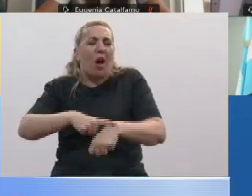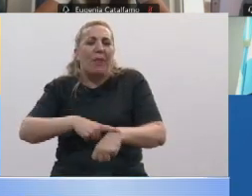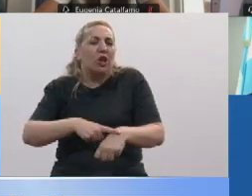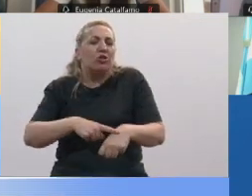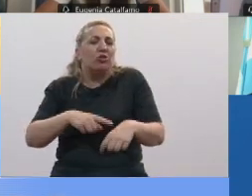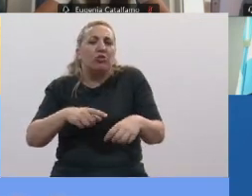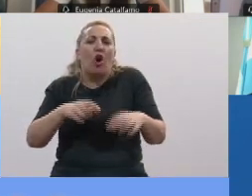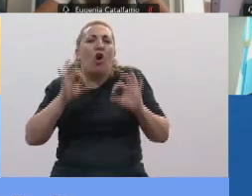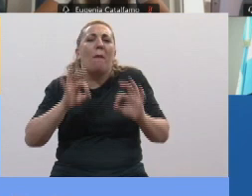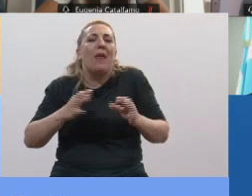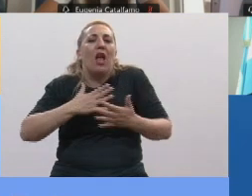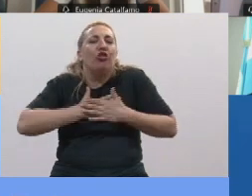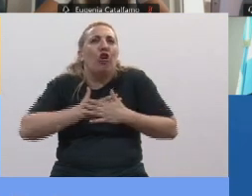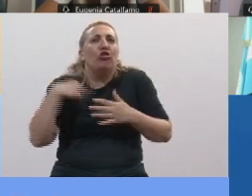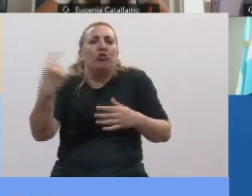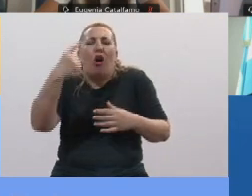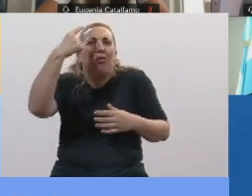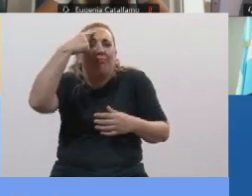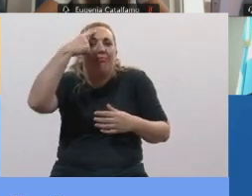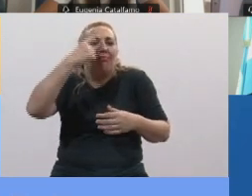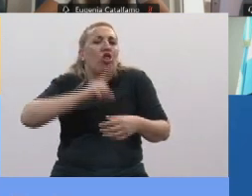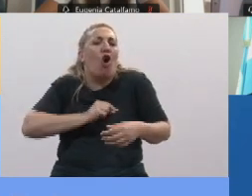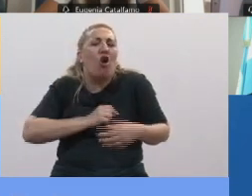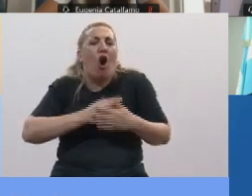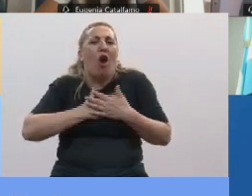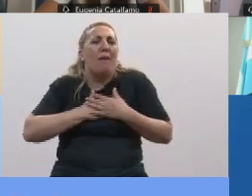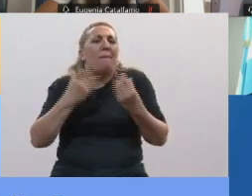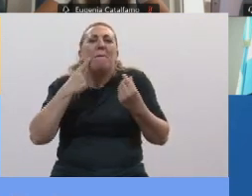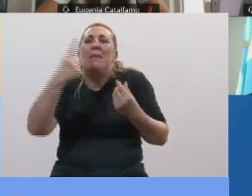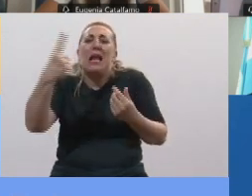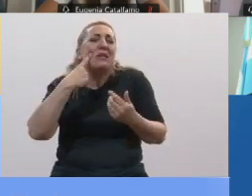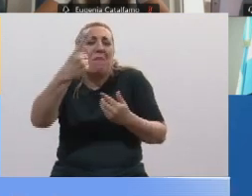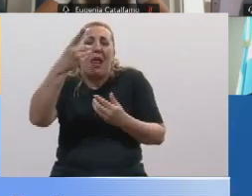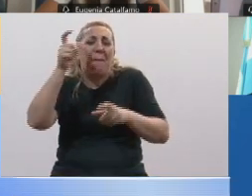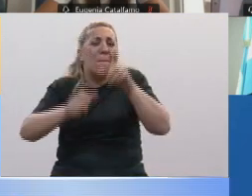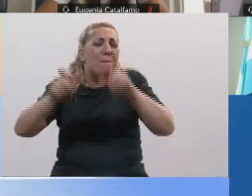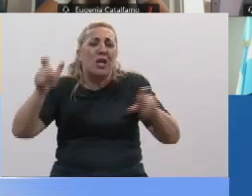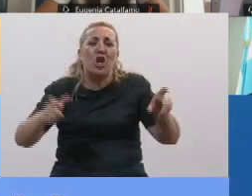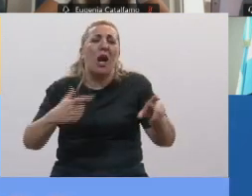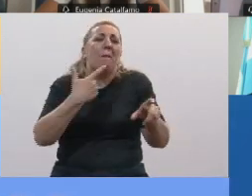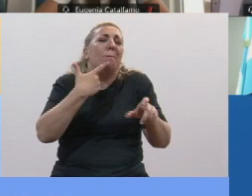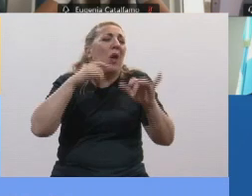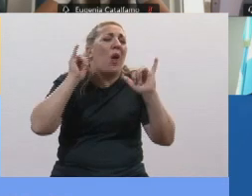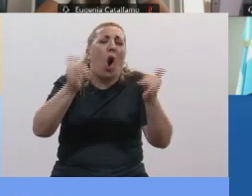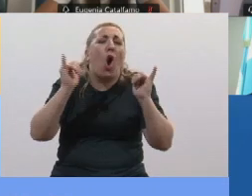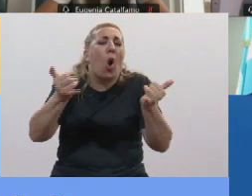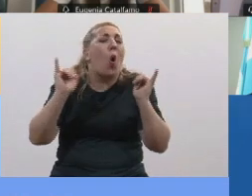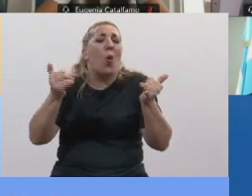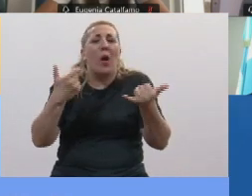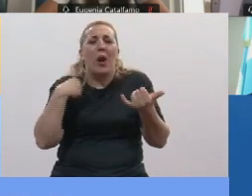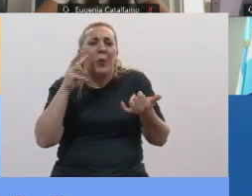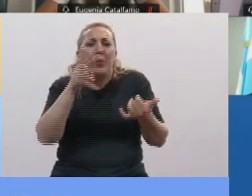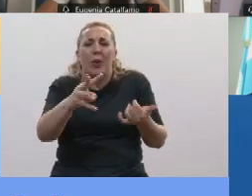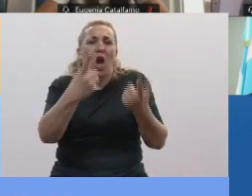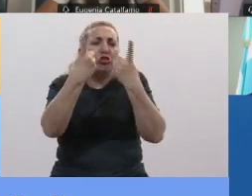el corazón, el alma y la cabeza de miles y miles de argentinos, de pibes y de pibas a los que uno los